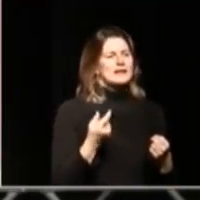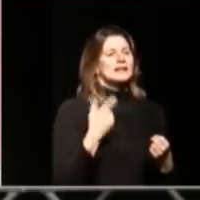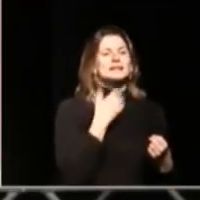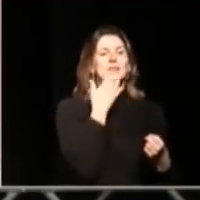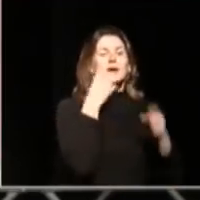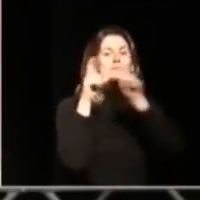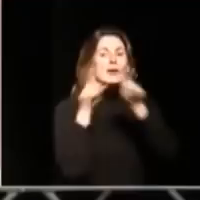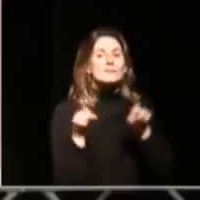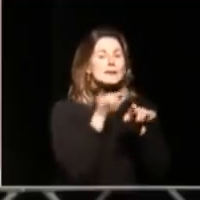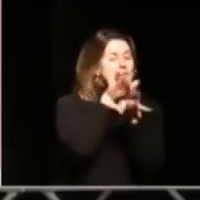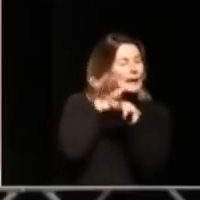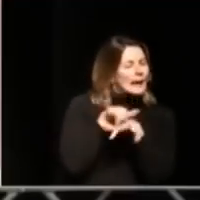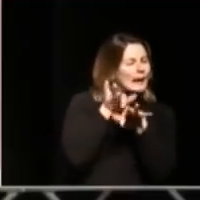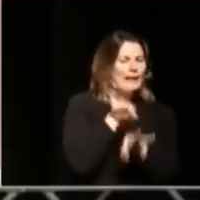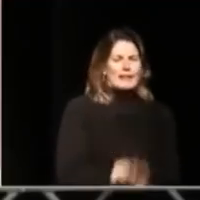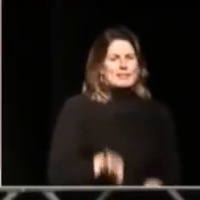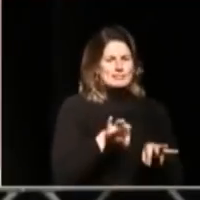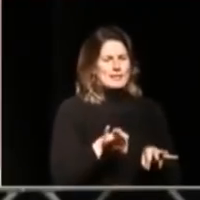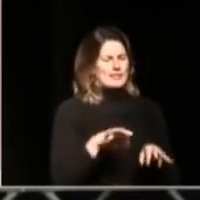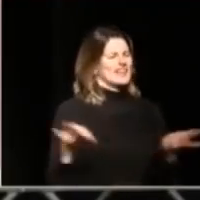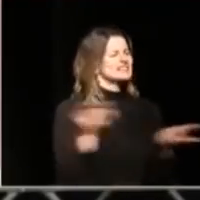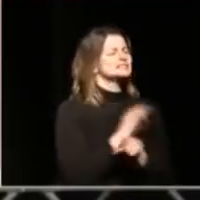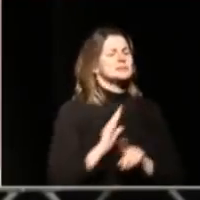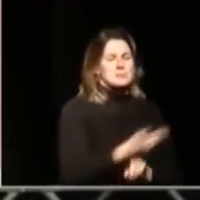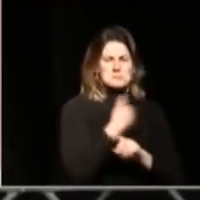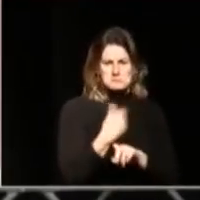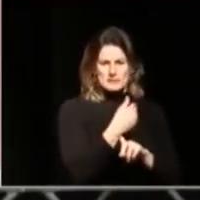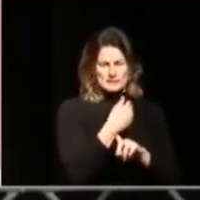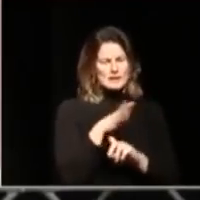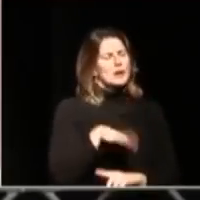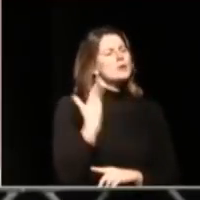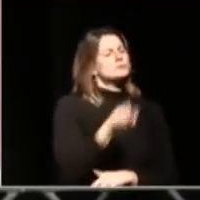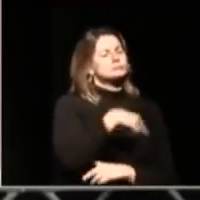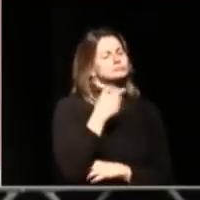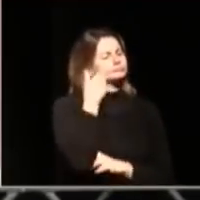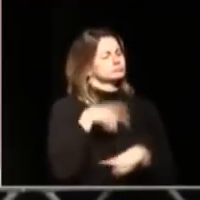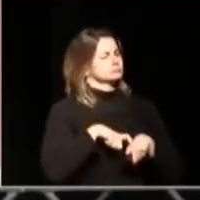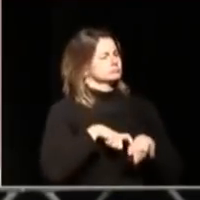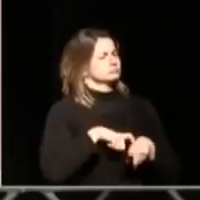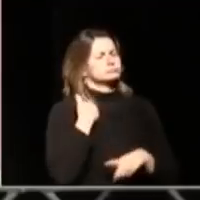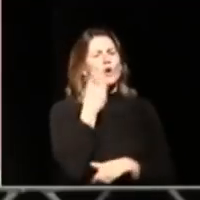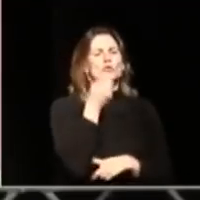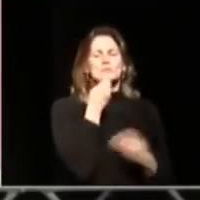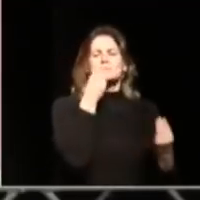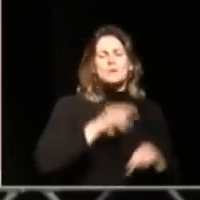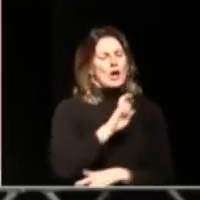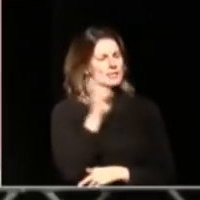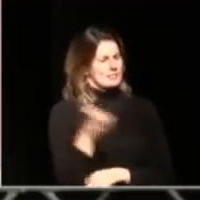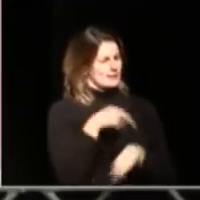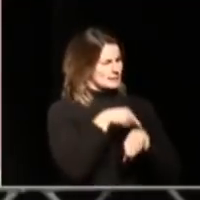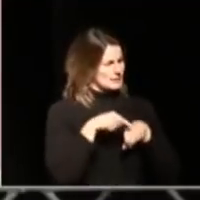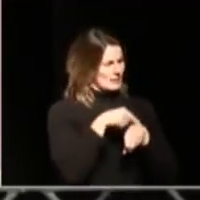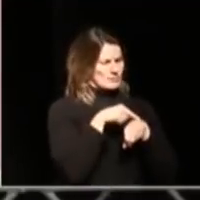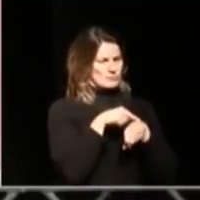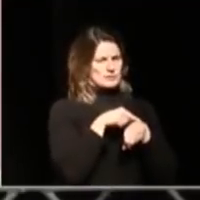las eléctricas. Y sin gritos, sin envolvernos en ninguna bandera, podemos estar orgullosos de representar una alternativa